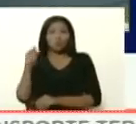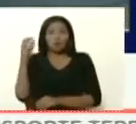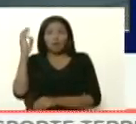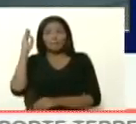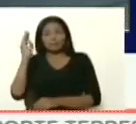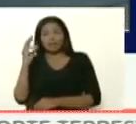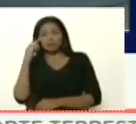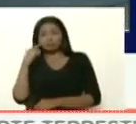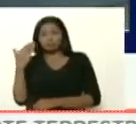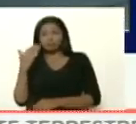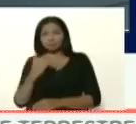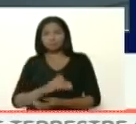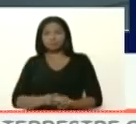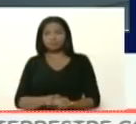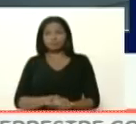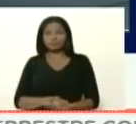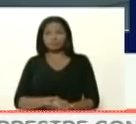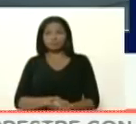está